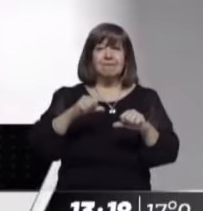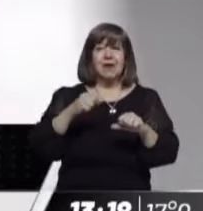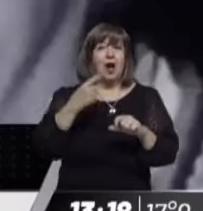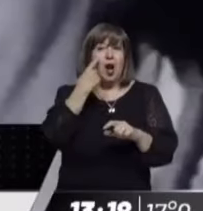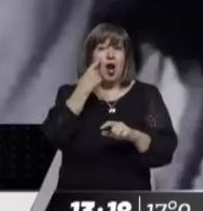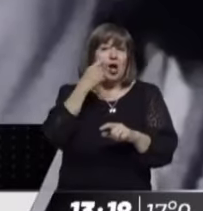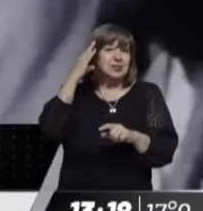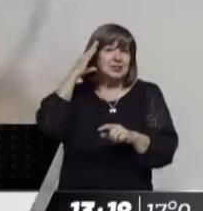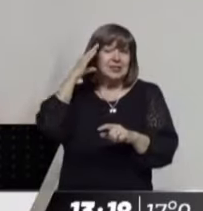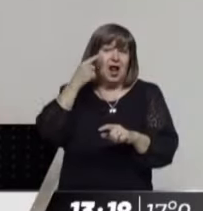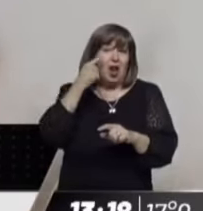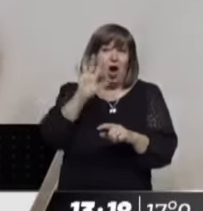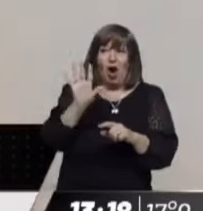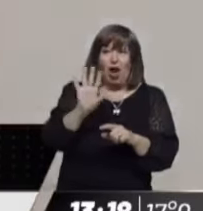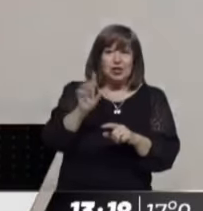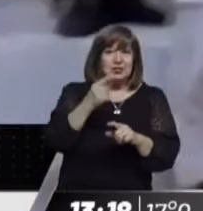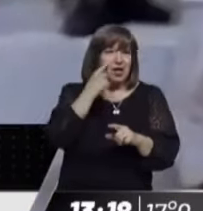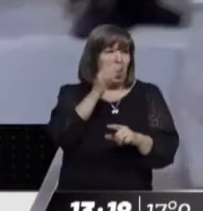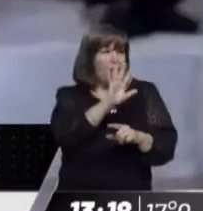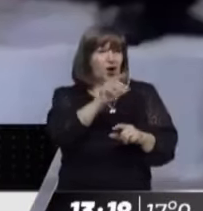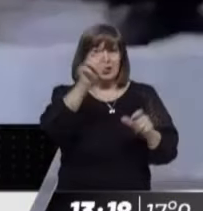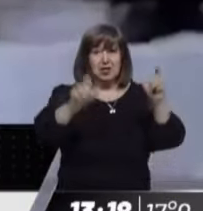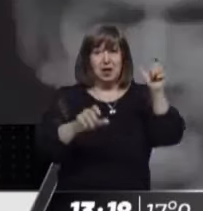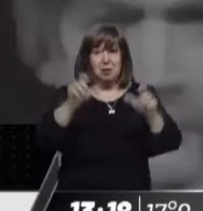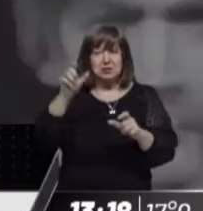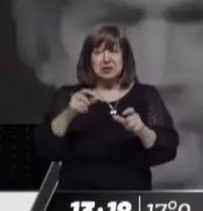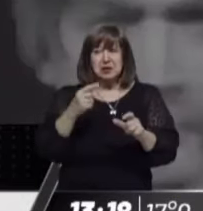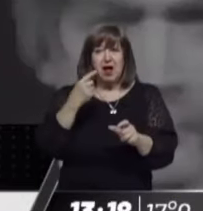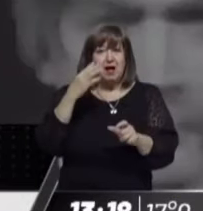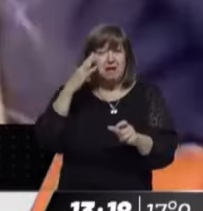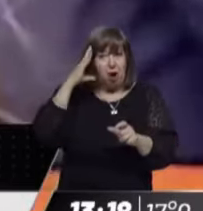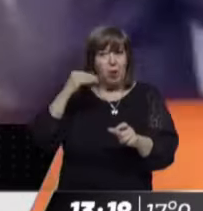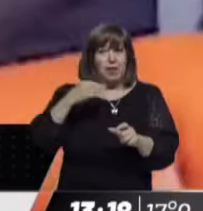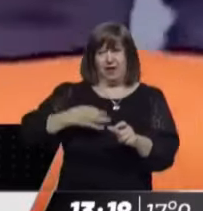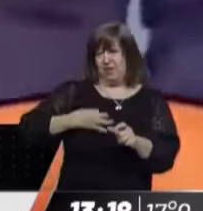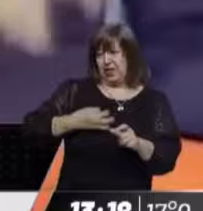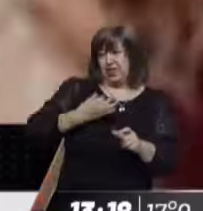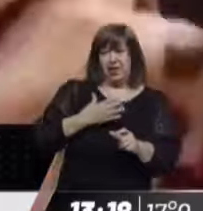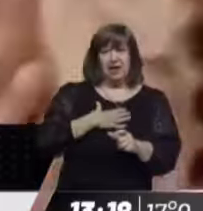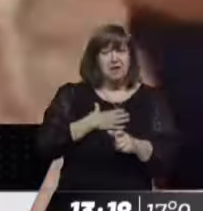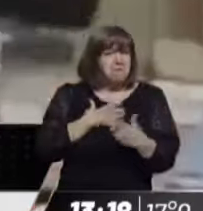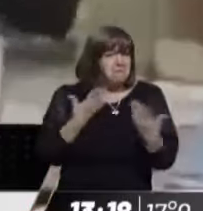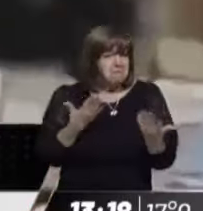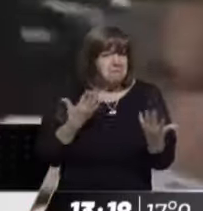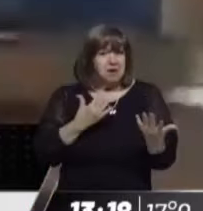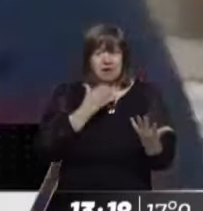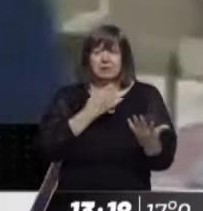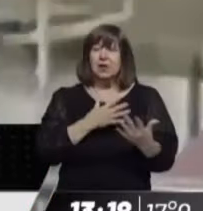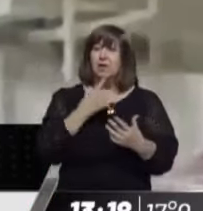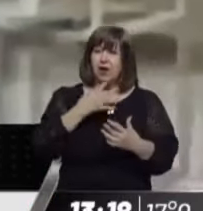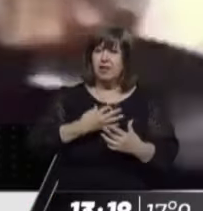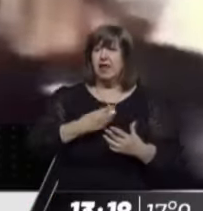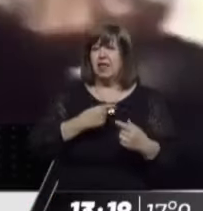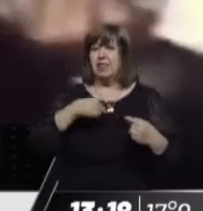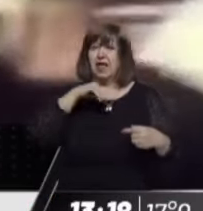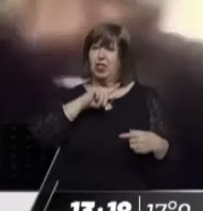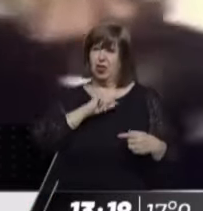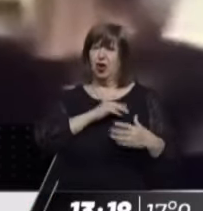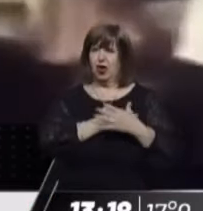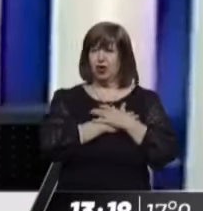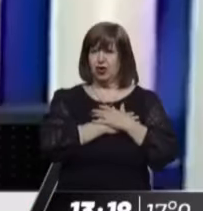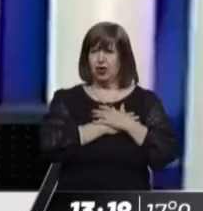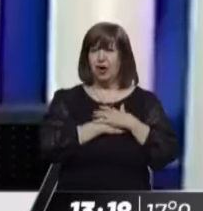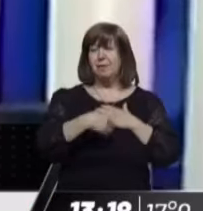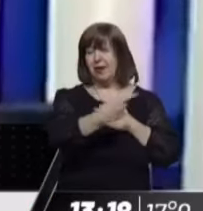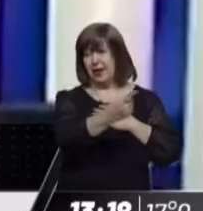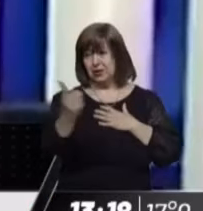no recuerda ni siquiera fragmentos de su vida, lo cual hace que lo lamentemos profundamente, pero bueno, es un